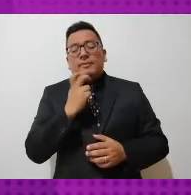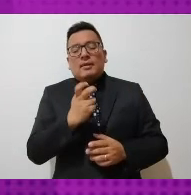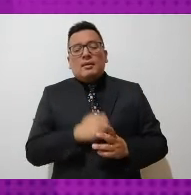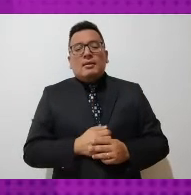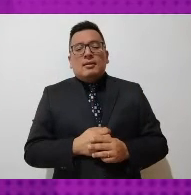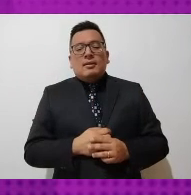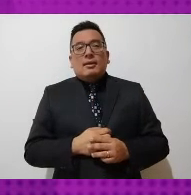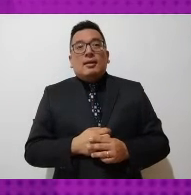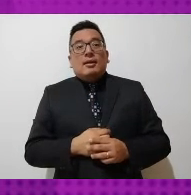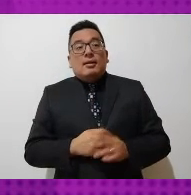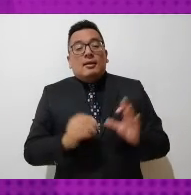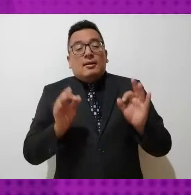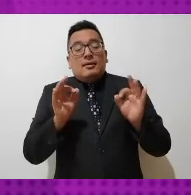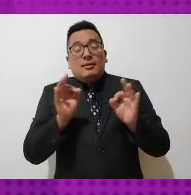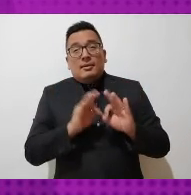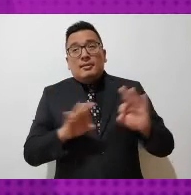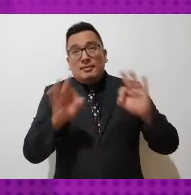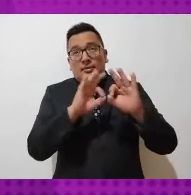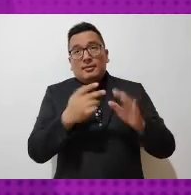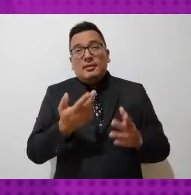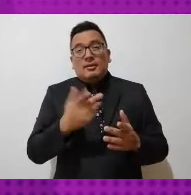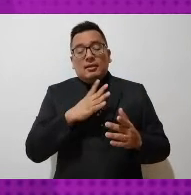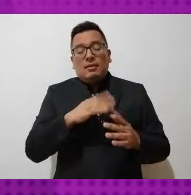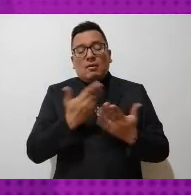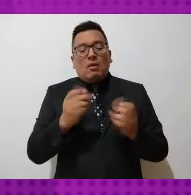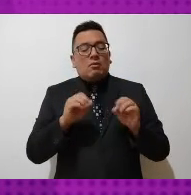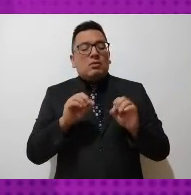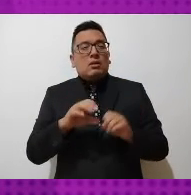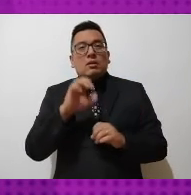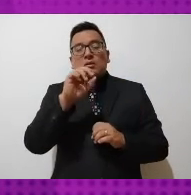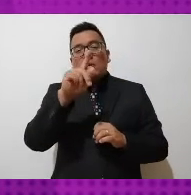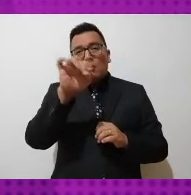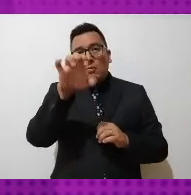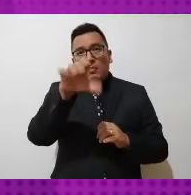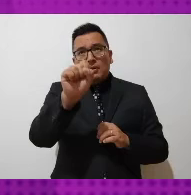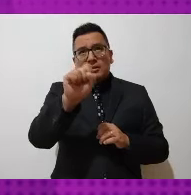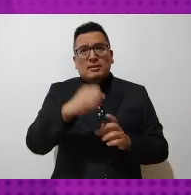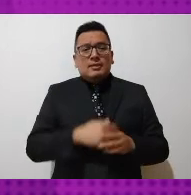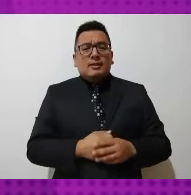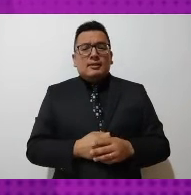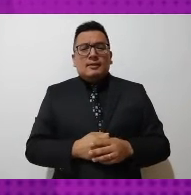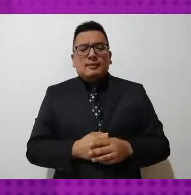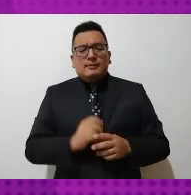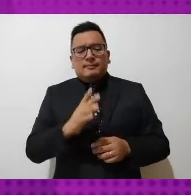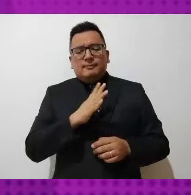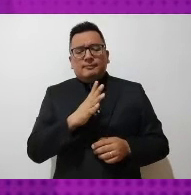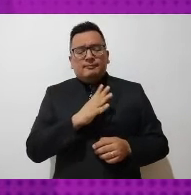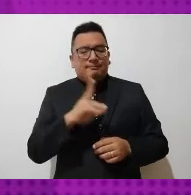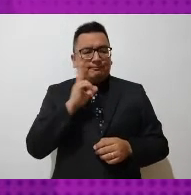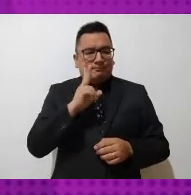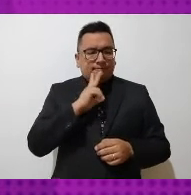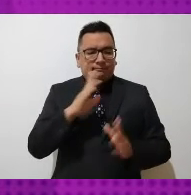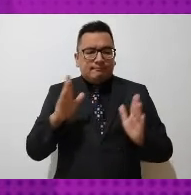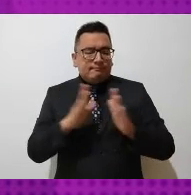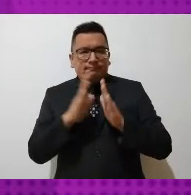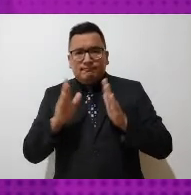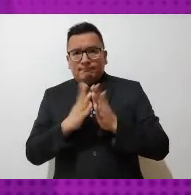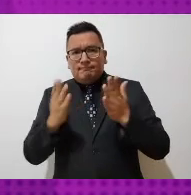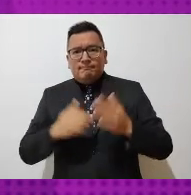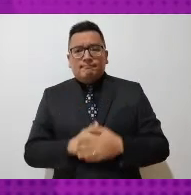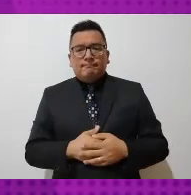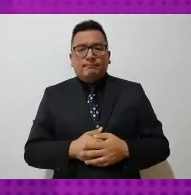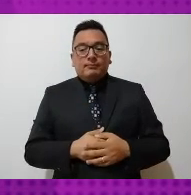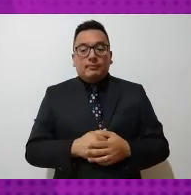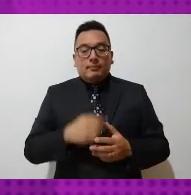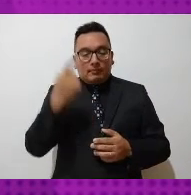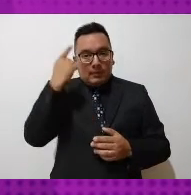radica la importancia que desde los OPLES, desde los institutos electorales locales, se busque la participación